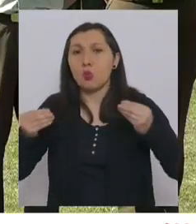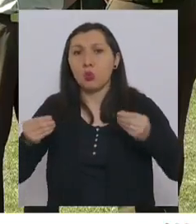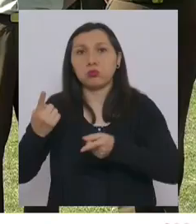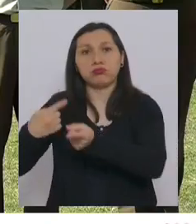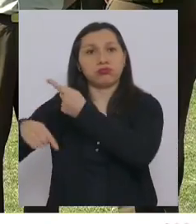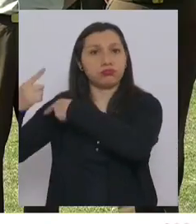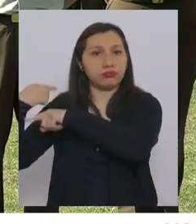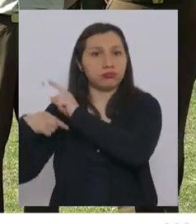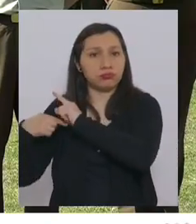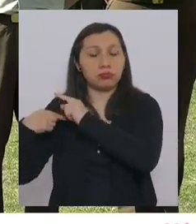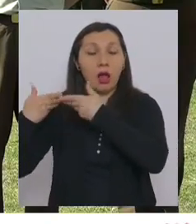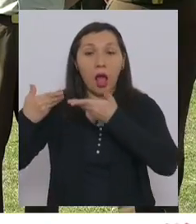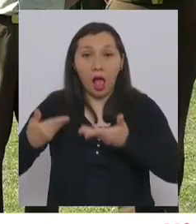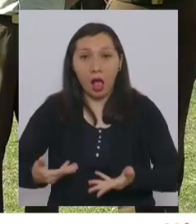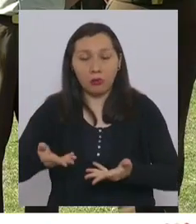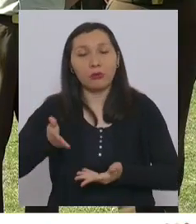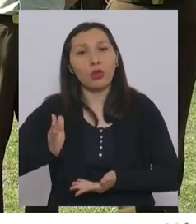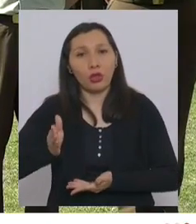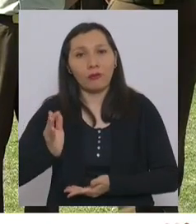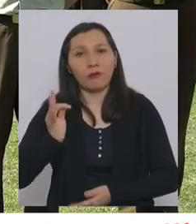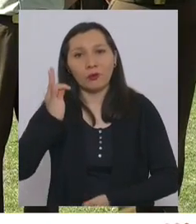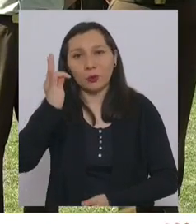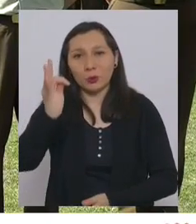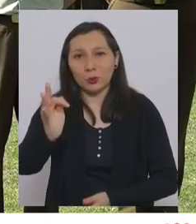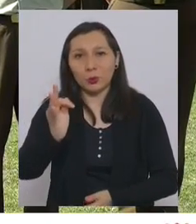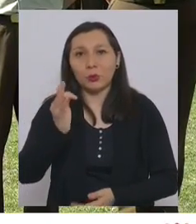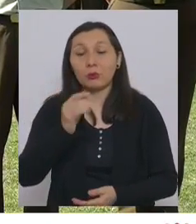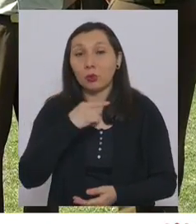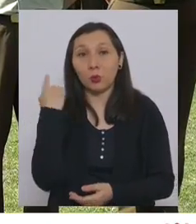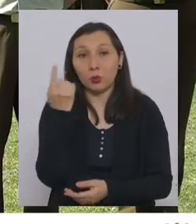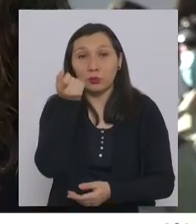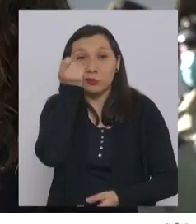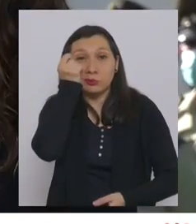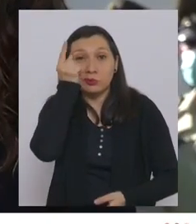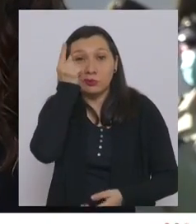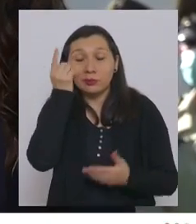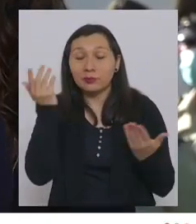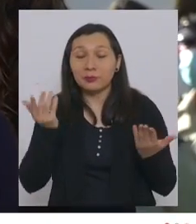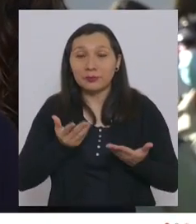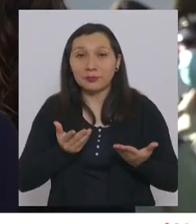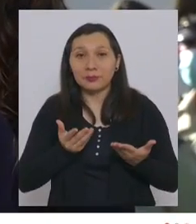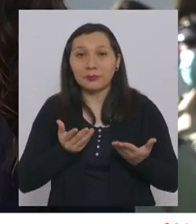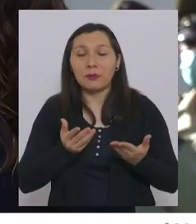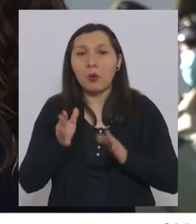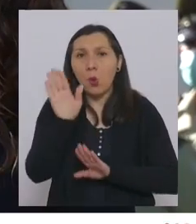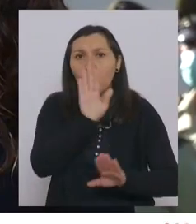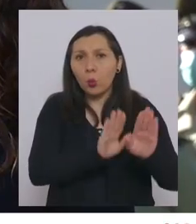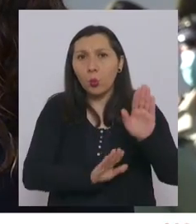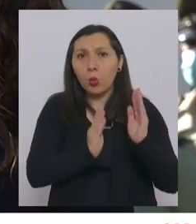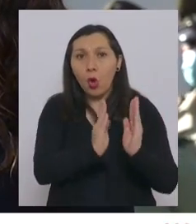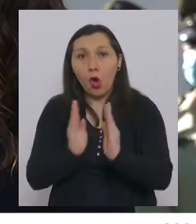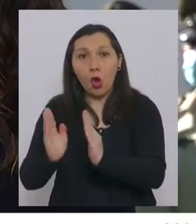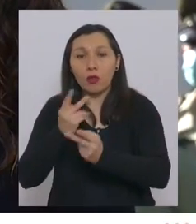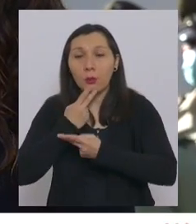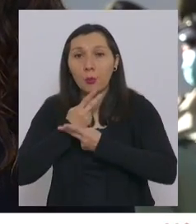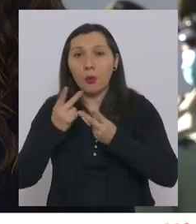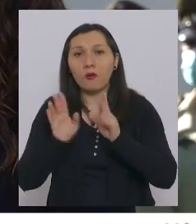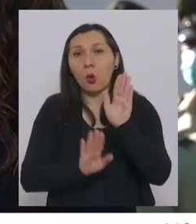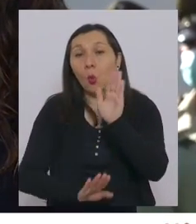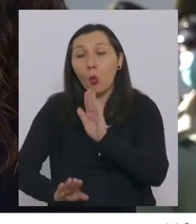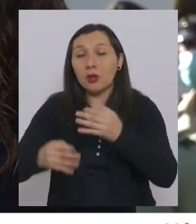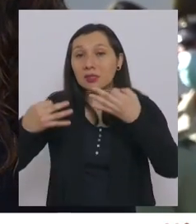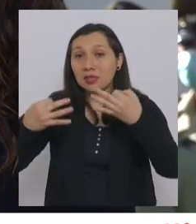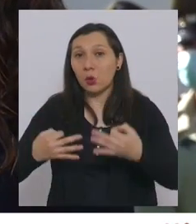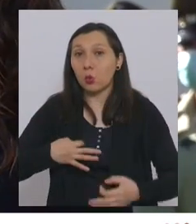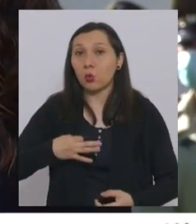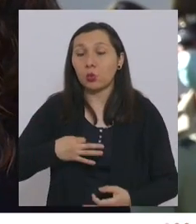historia, en el presente y lo seguirá haciendo en el futuro. Pero todos sabemos que para resguardar el orden público, para proteger la